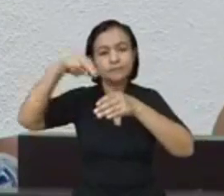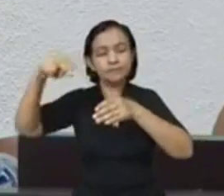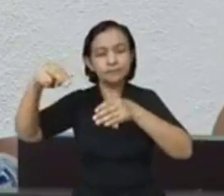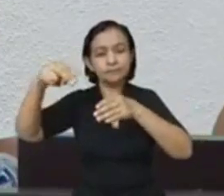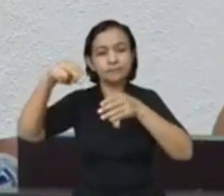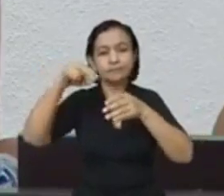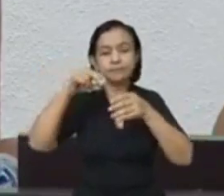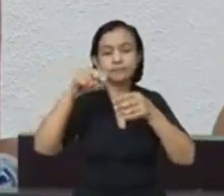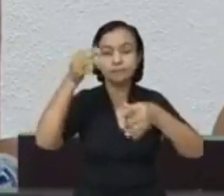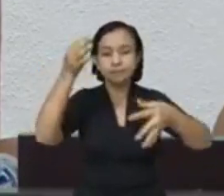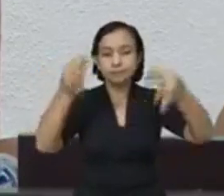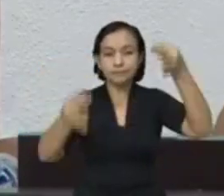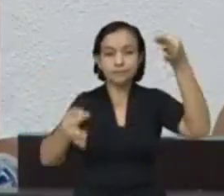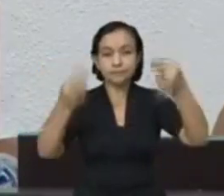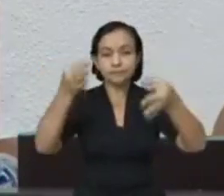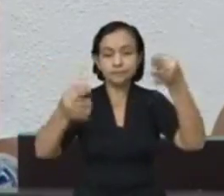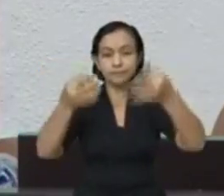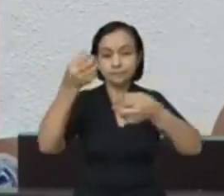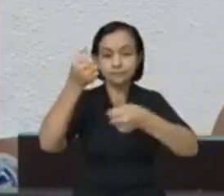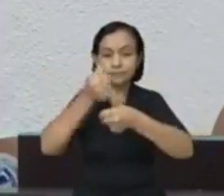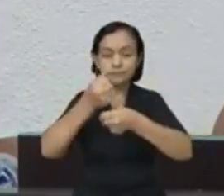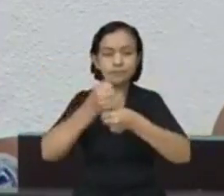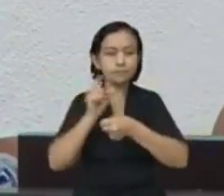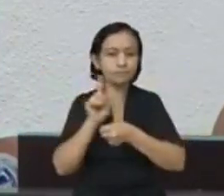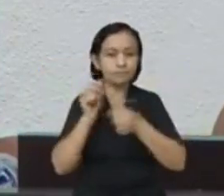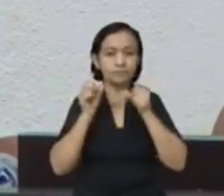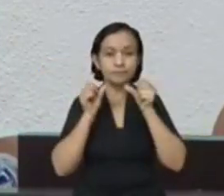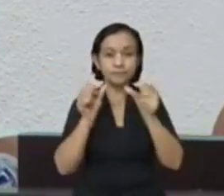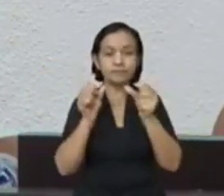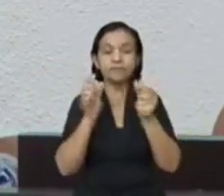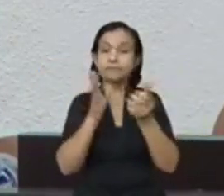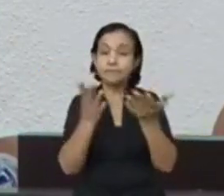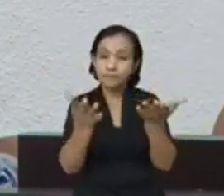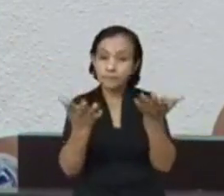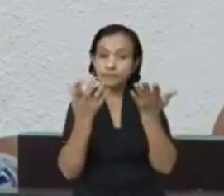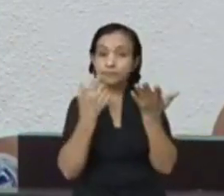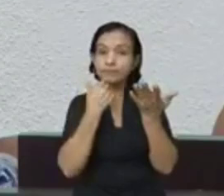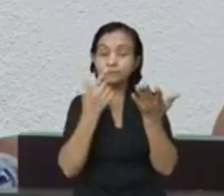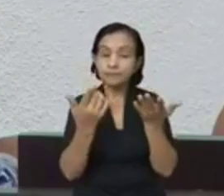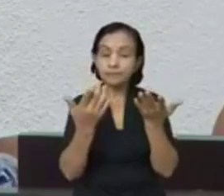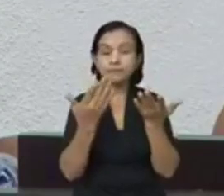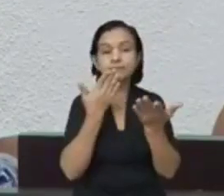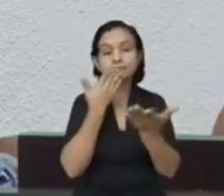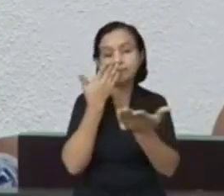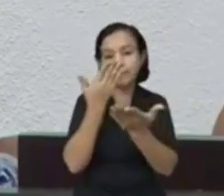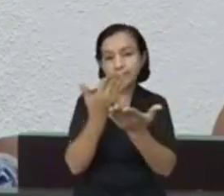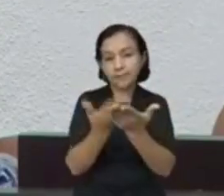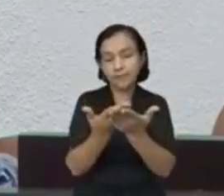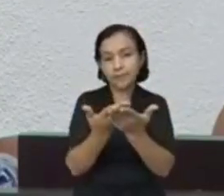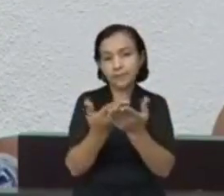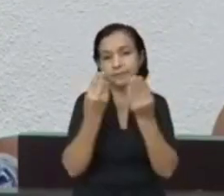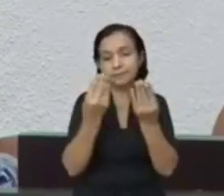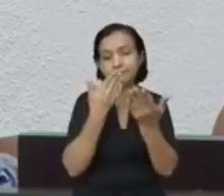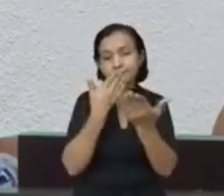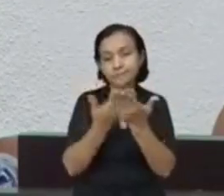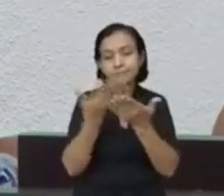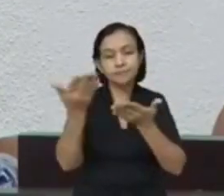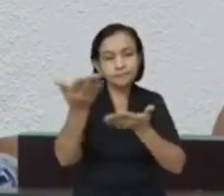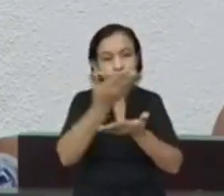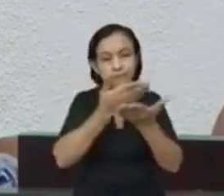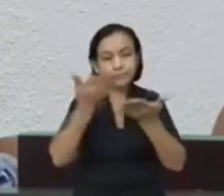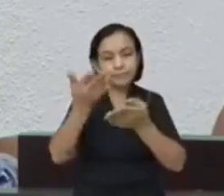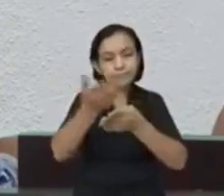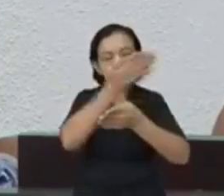de magistrado de la Corte Suprema de Justicia. Aprovecho la oportunidad para agradecerle por la